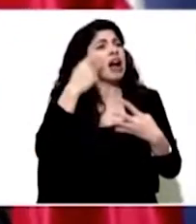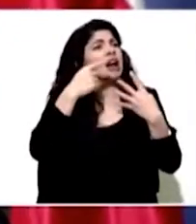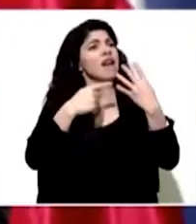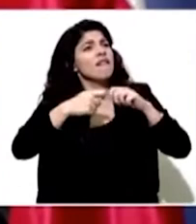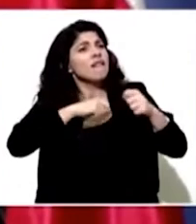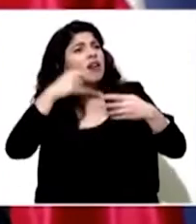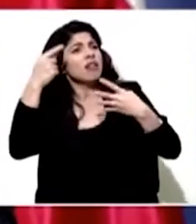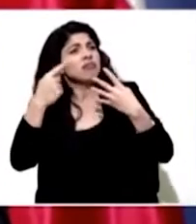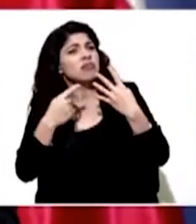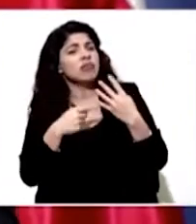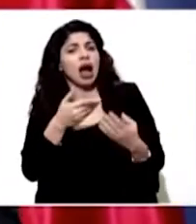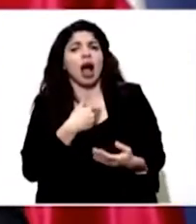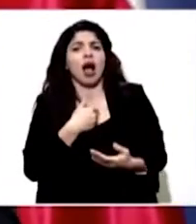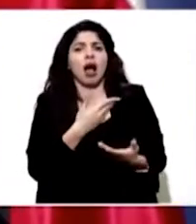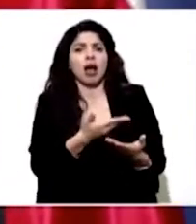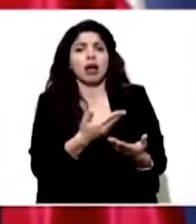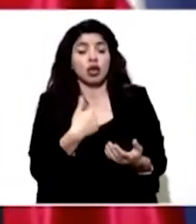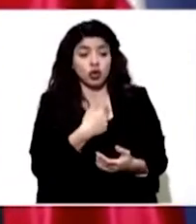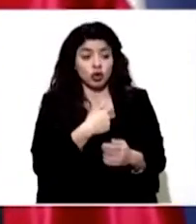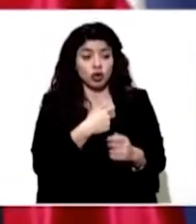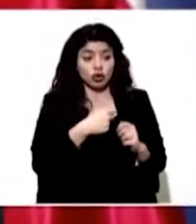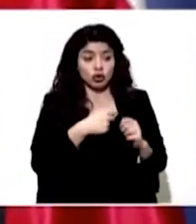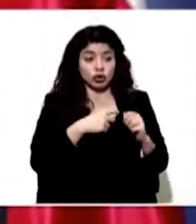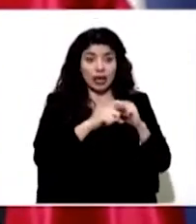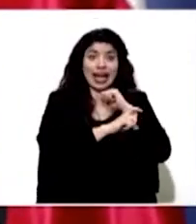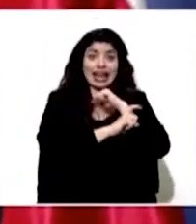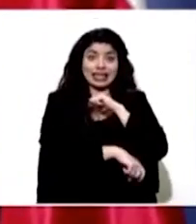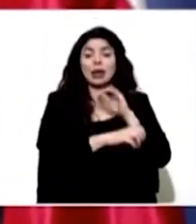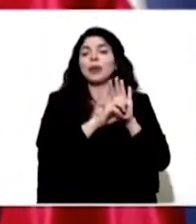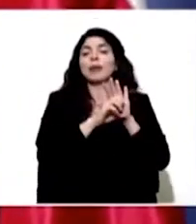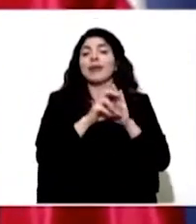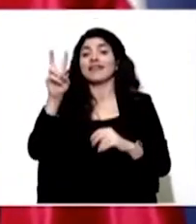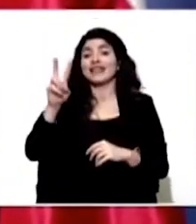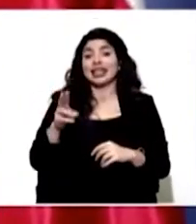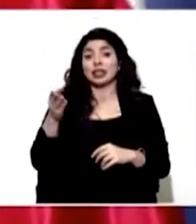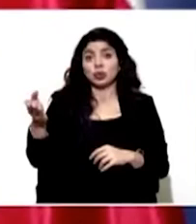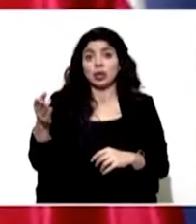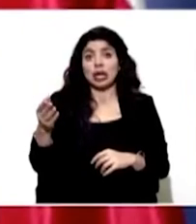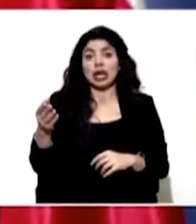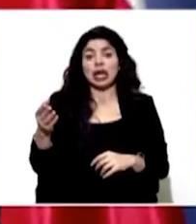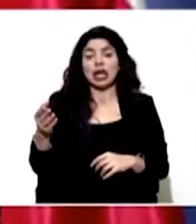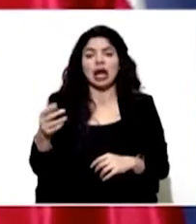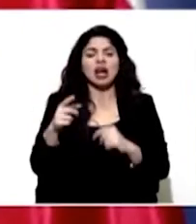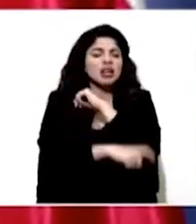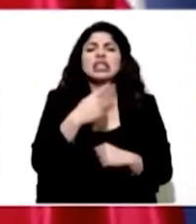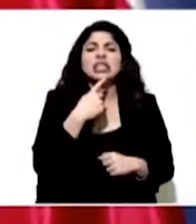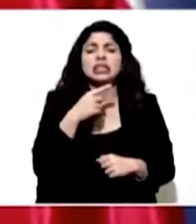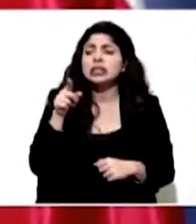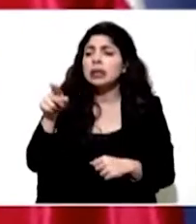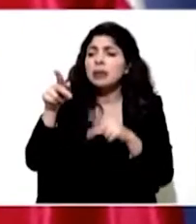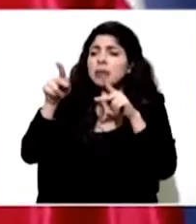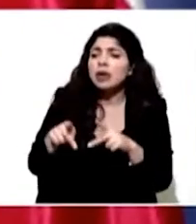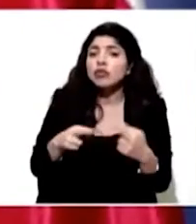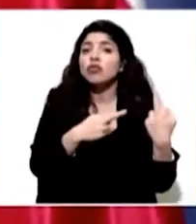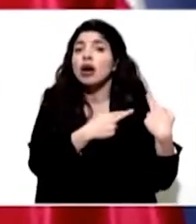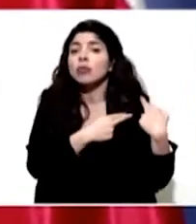etcétera. Finalmente, nuestras sanciones, en lo que respecta, por ejemplo, a Venezuela, apuntan a aquellos responsables por los